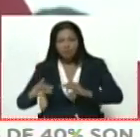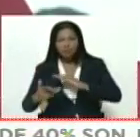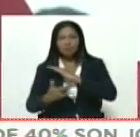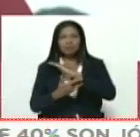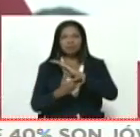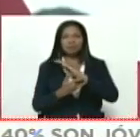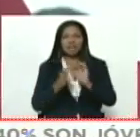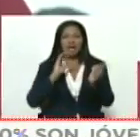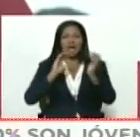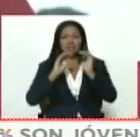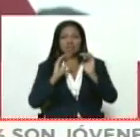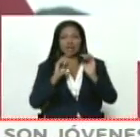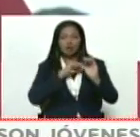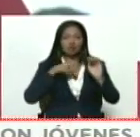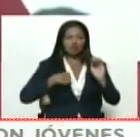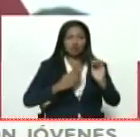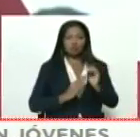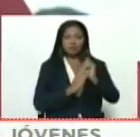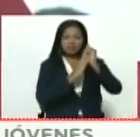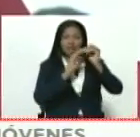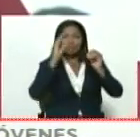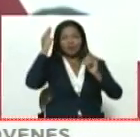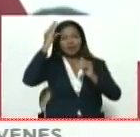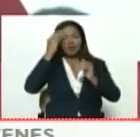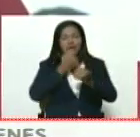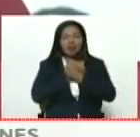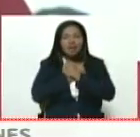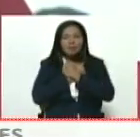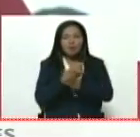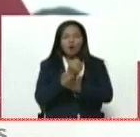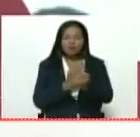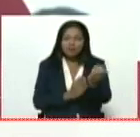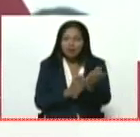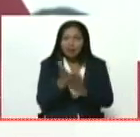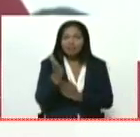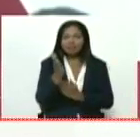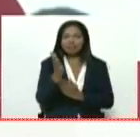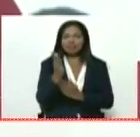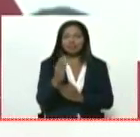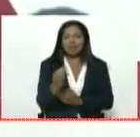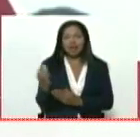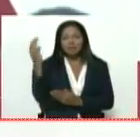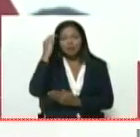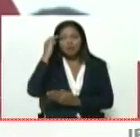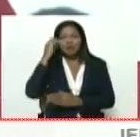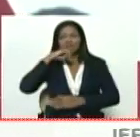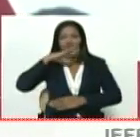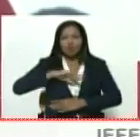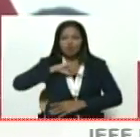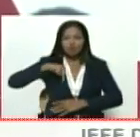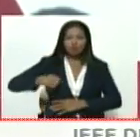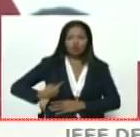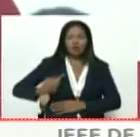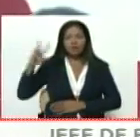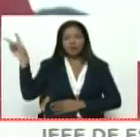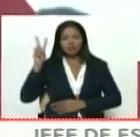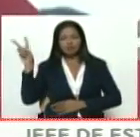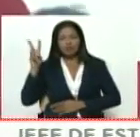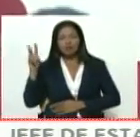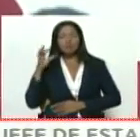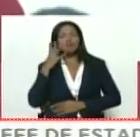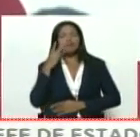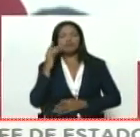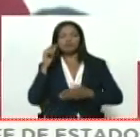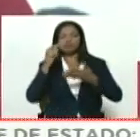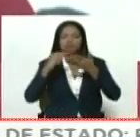ético desde la conciencia, desde el amor, desde la lealtad, desde la memoria histórica. Nosotros tenemos fechas acá, por ejemplo,